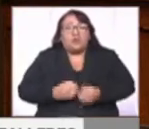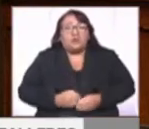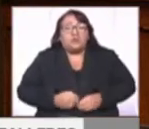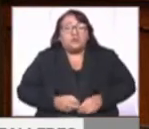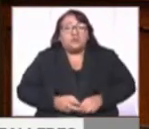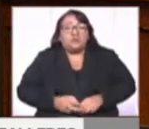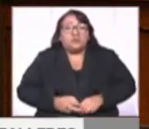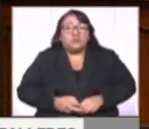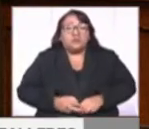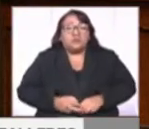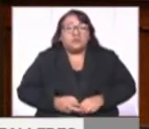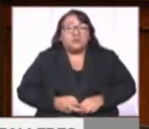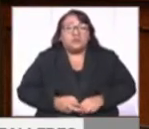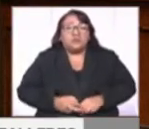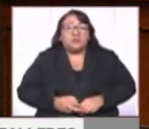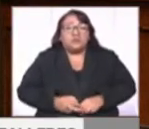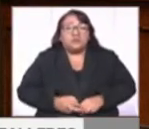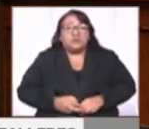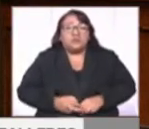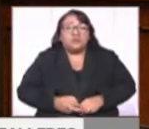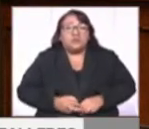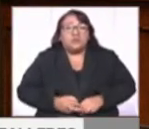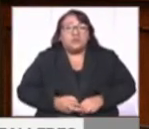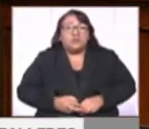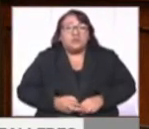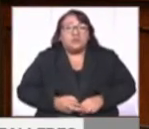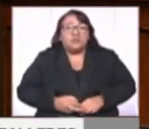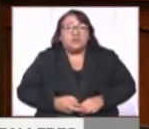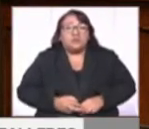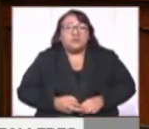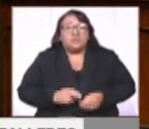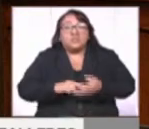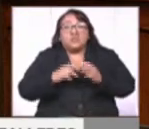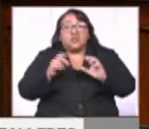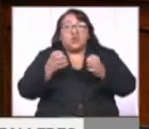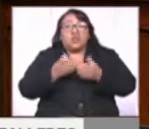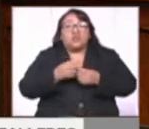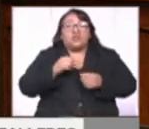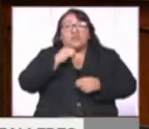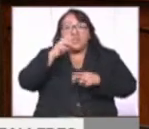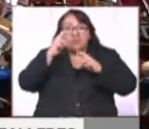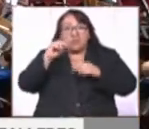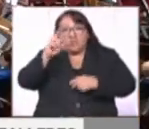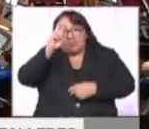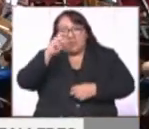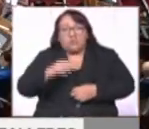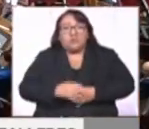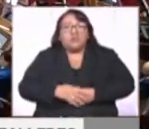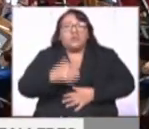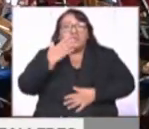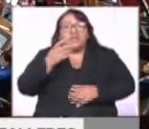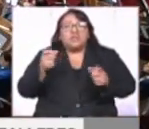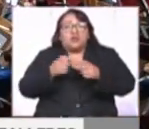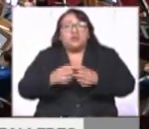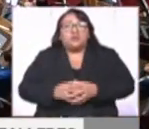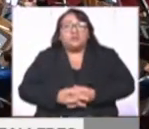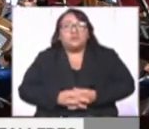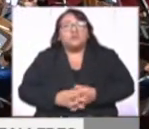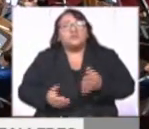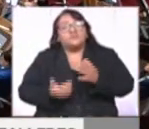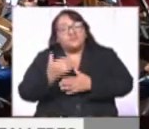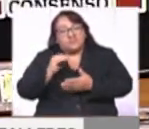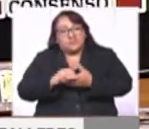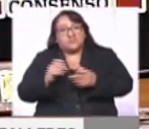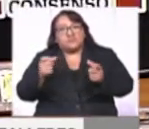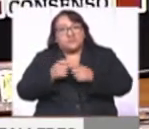contrario, este Congreso sería un Congreso antipatria. Muchas gracias, presidente. Gracias, congresista. Nuevamente,